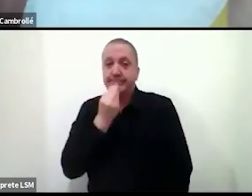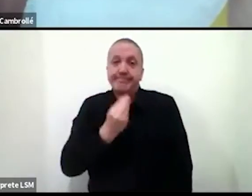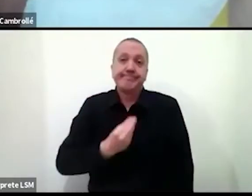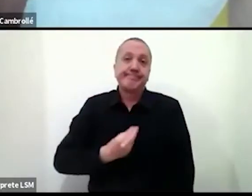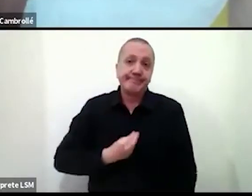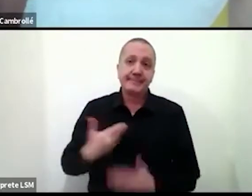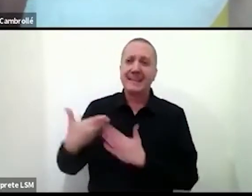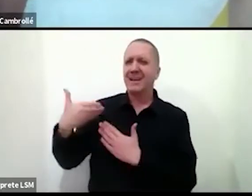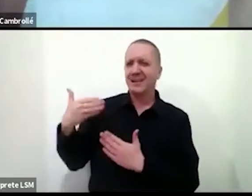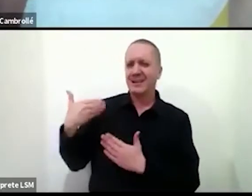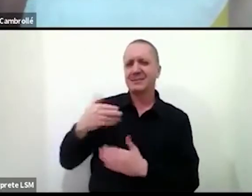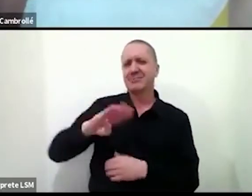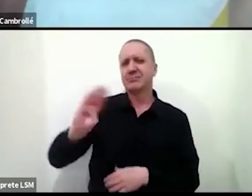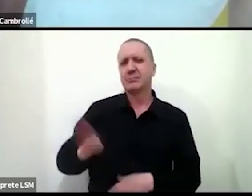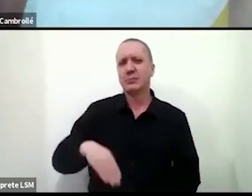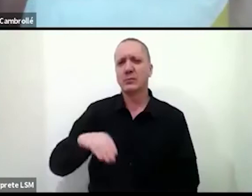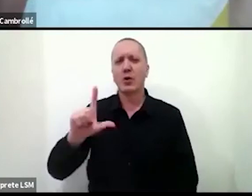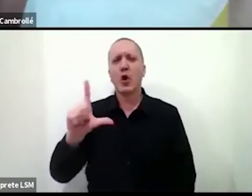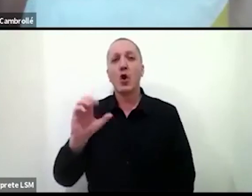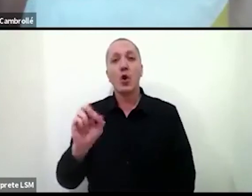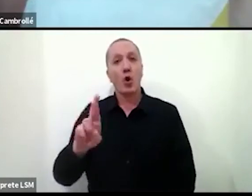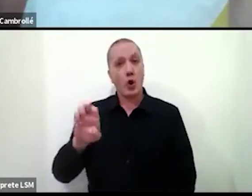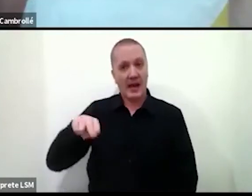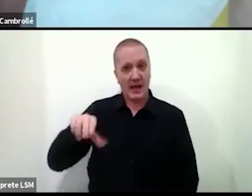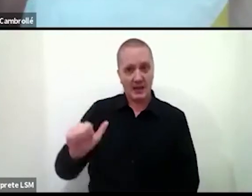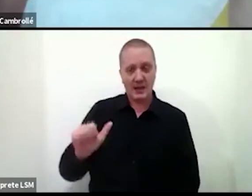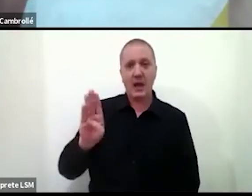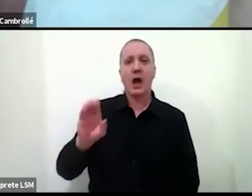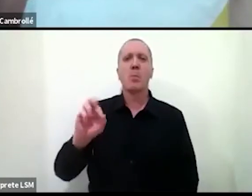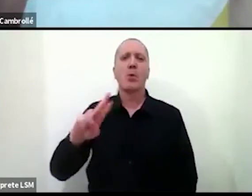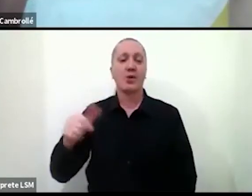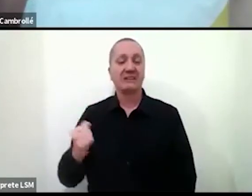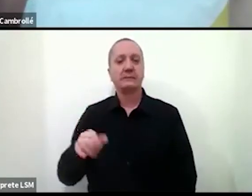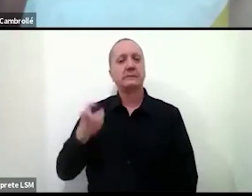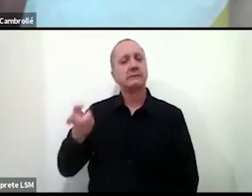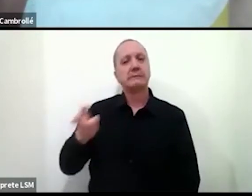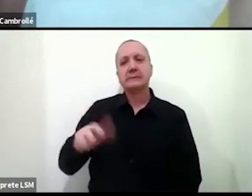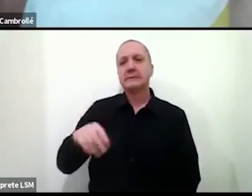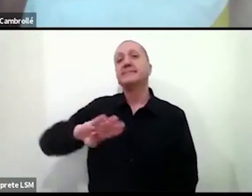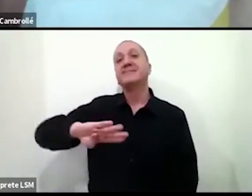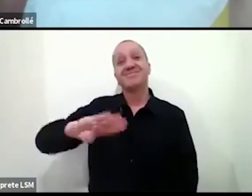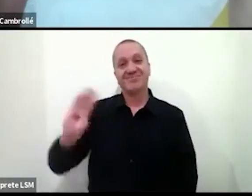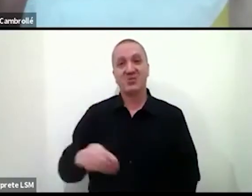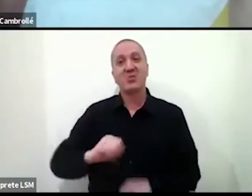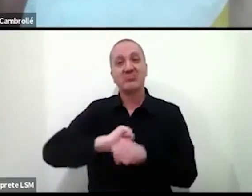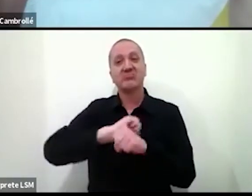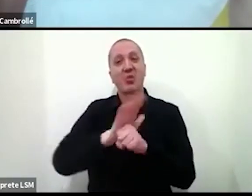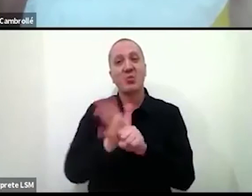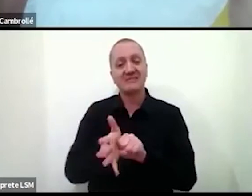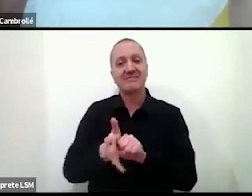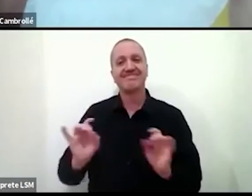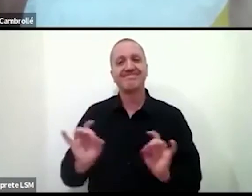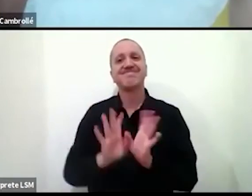Lorena Borjas, que fue una de las primeras víctimas de la comunidad que falleció a causa del COVID, así como otras compañeras